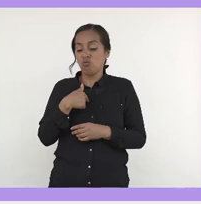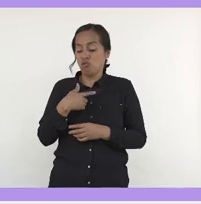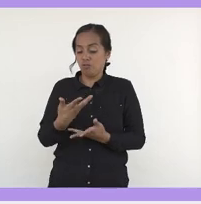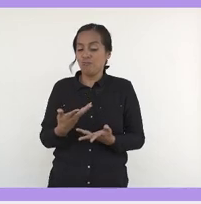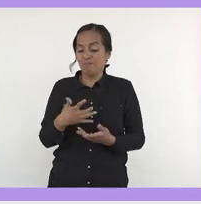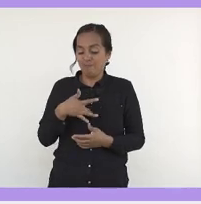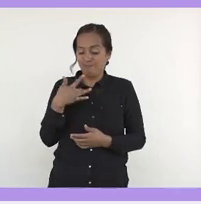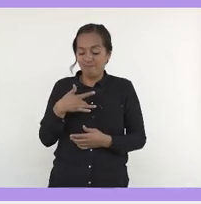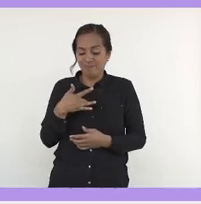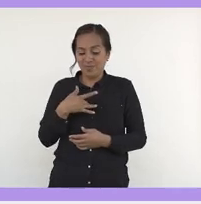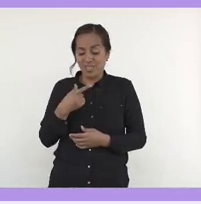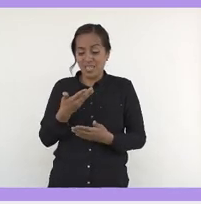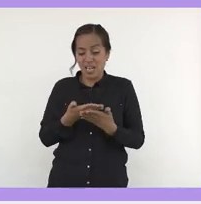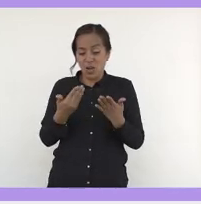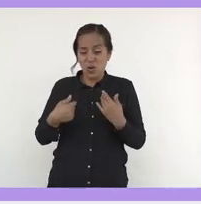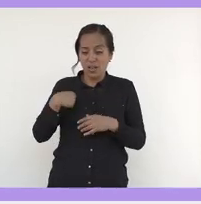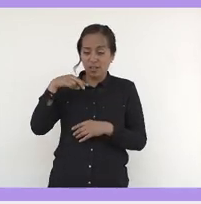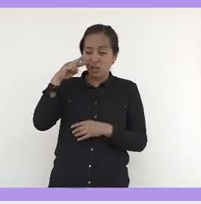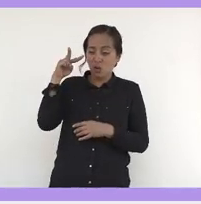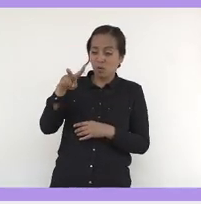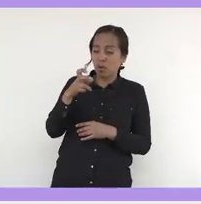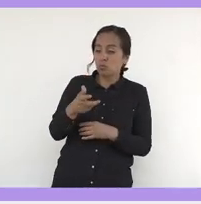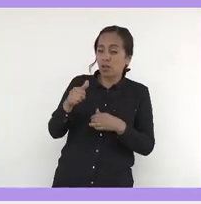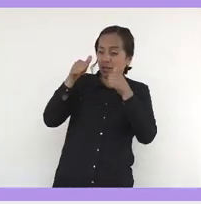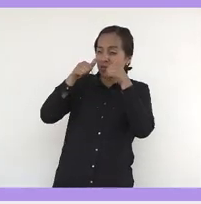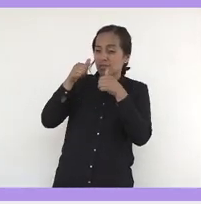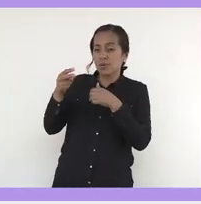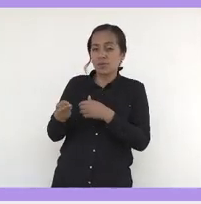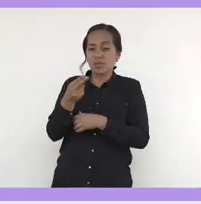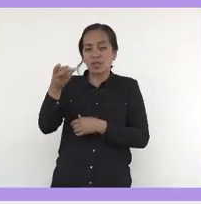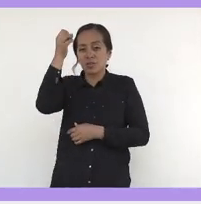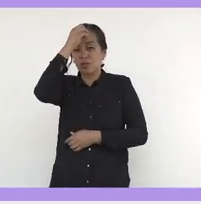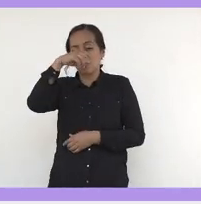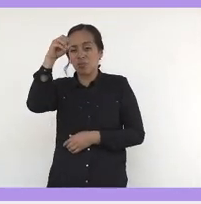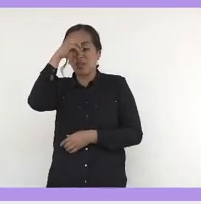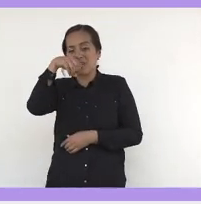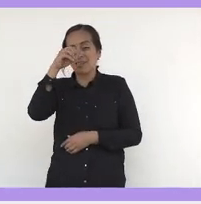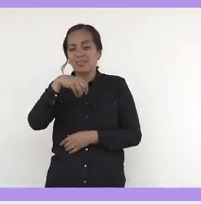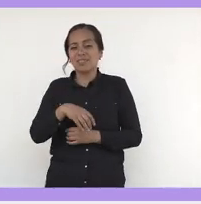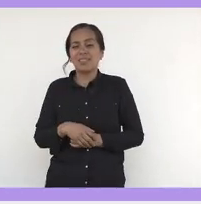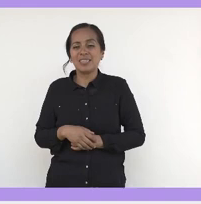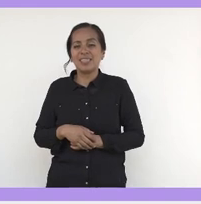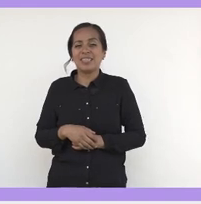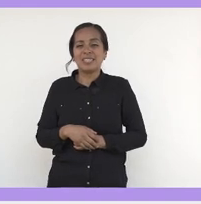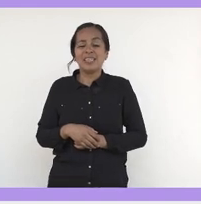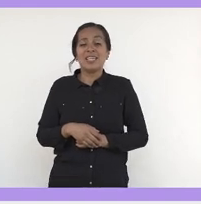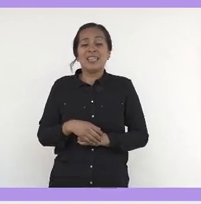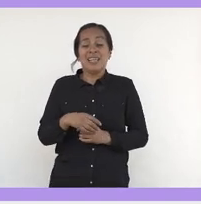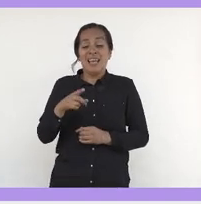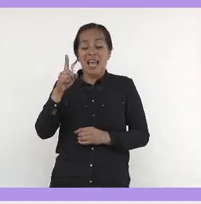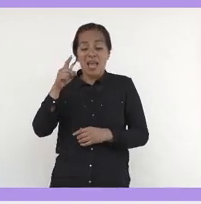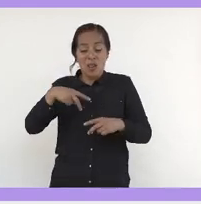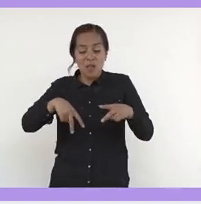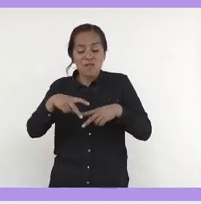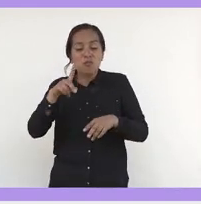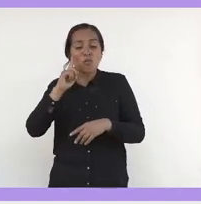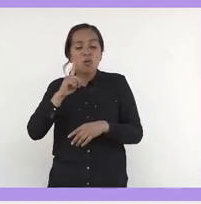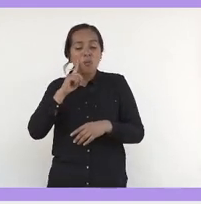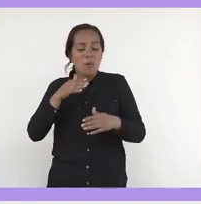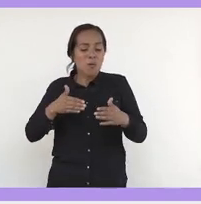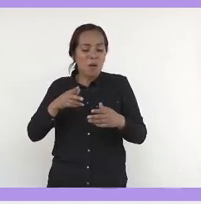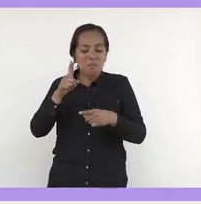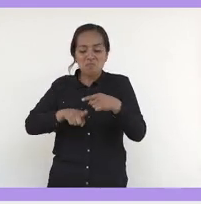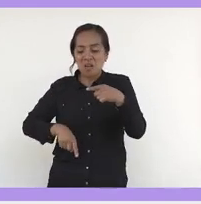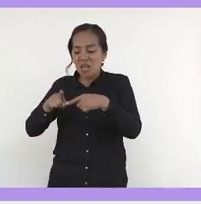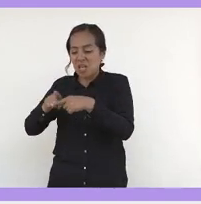ahora que que me toca cubrirlo o escucharlas a ustedes me doy cuenta que quizás la idiosincrasia mexicana se rompe mucho en el fútbol femenil porque porque va rompiendo barreras porque